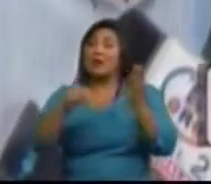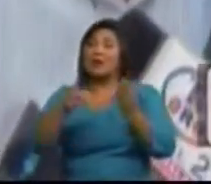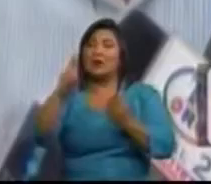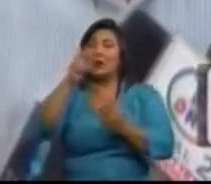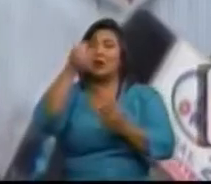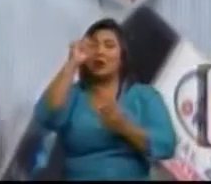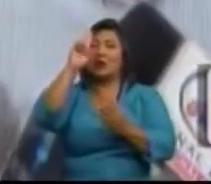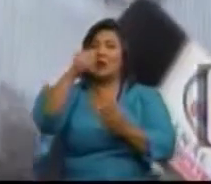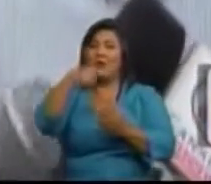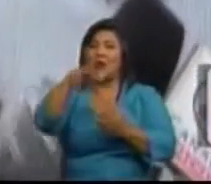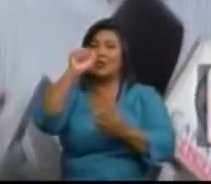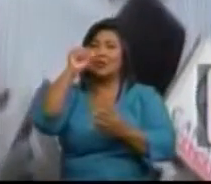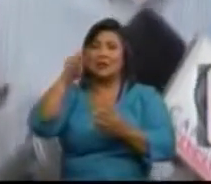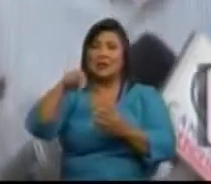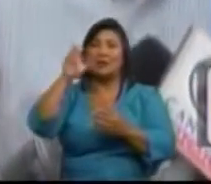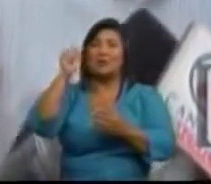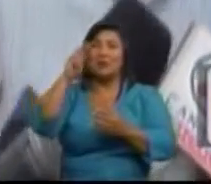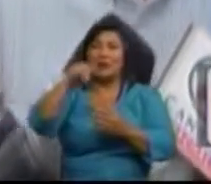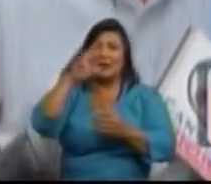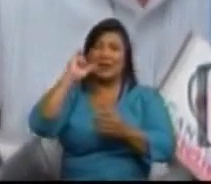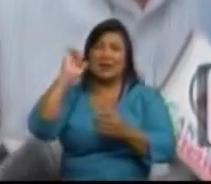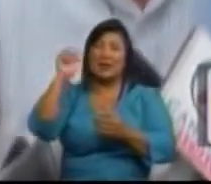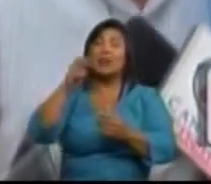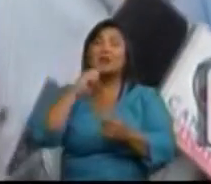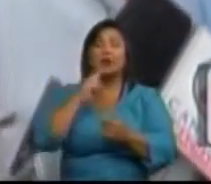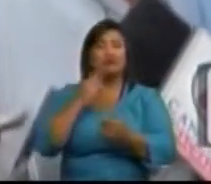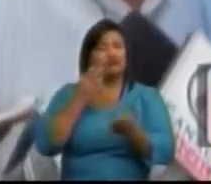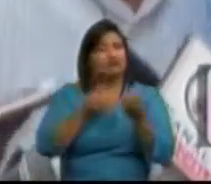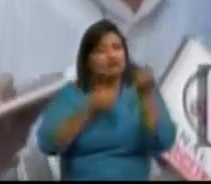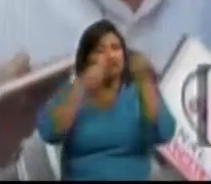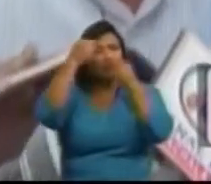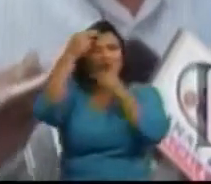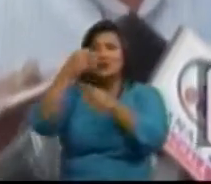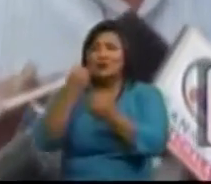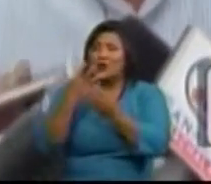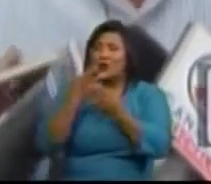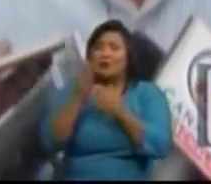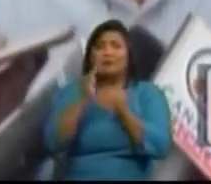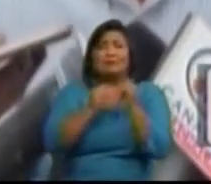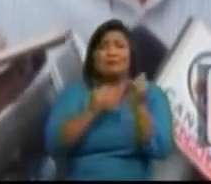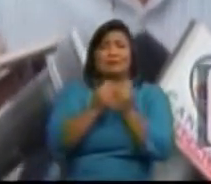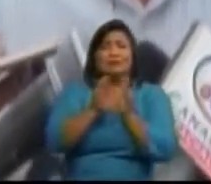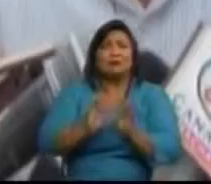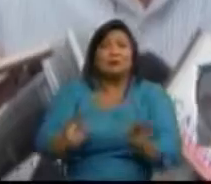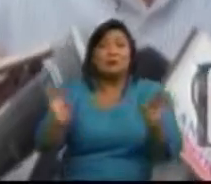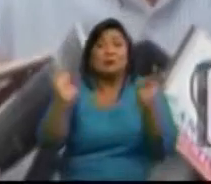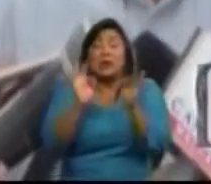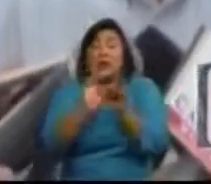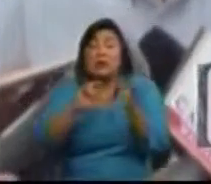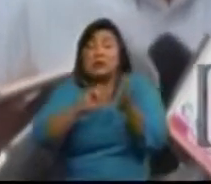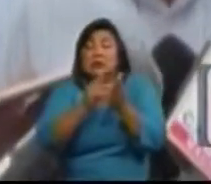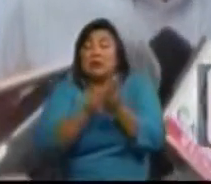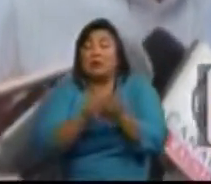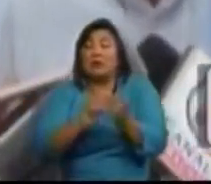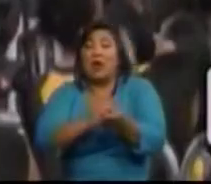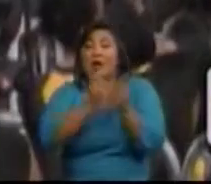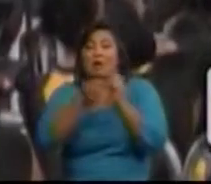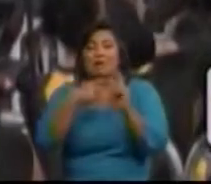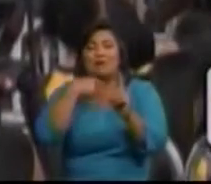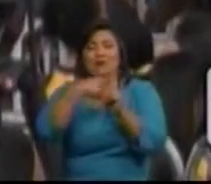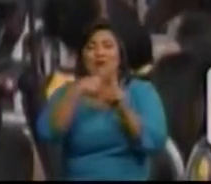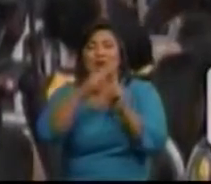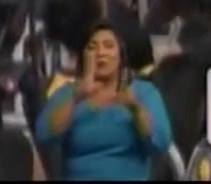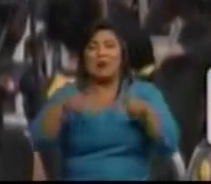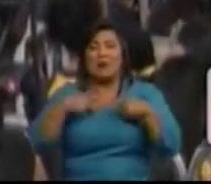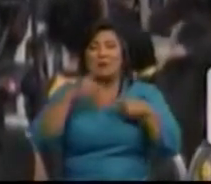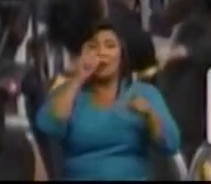más buenas noticias para el país, seguimos gestionando, construyendo, haciendo obras importantes que significan cambios positivos en la vida de la gente. En el